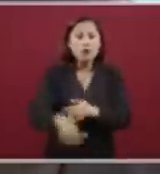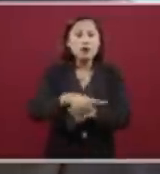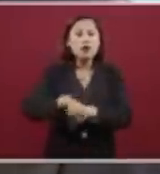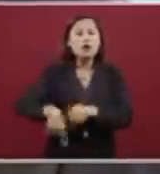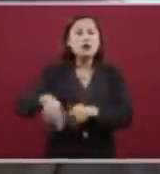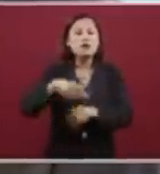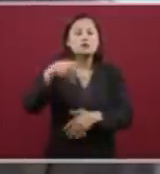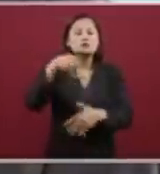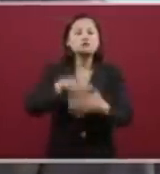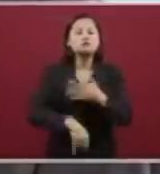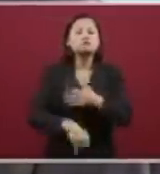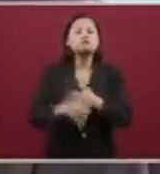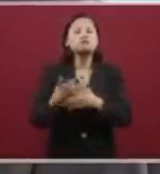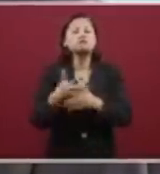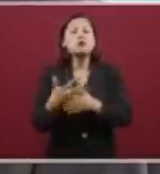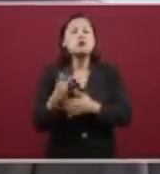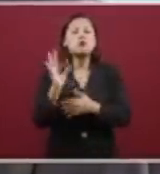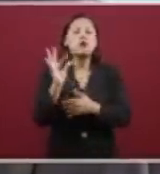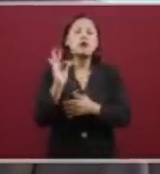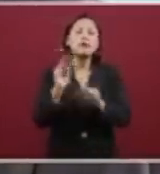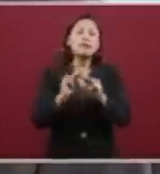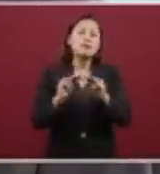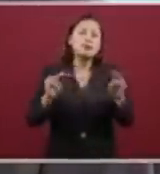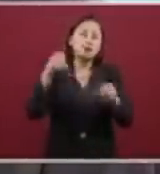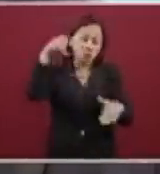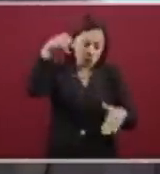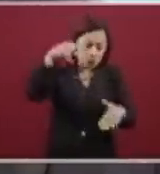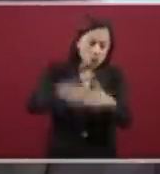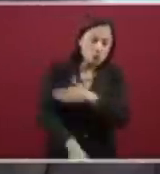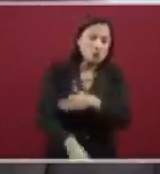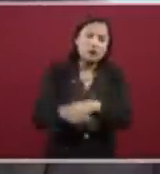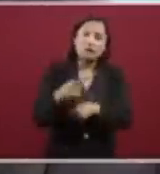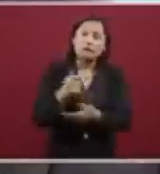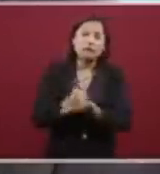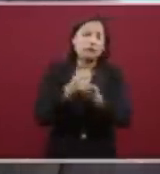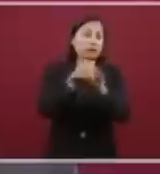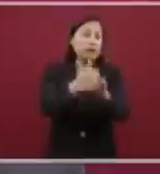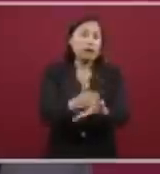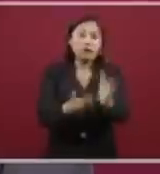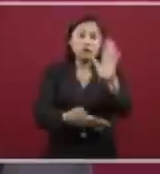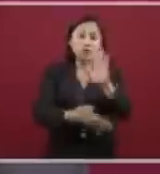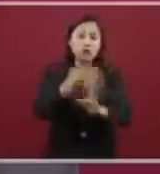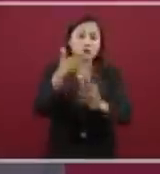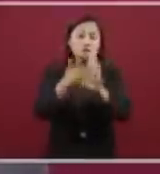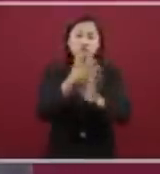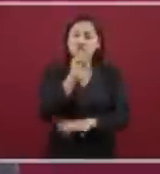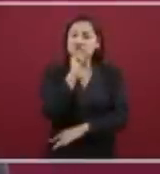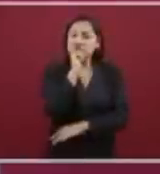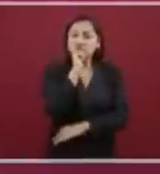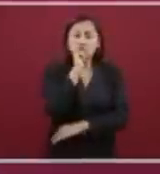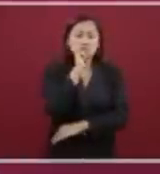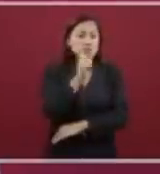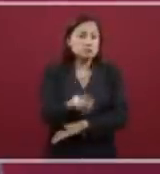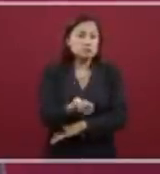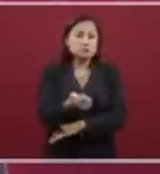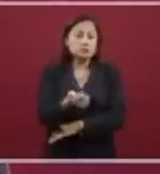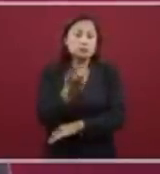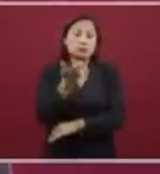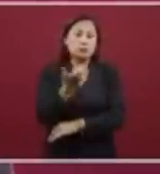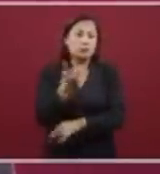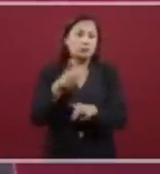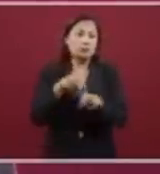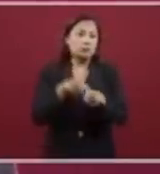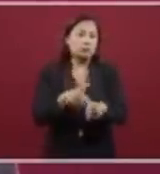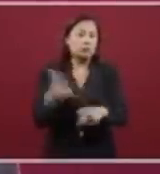profundidades superiores a los 40 metros desfavorables para la construcción y el mantenimiento del aeropuerto